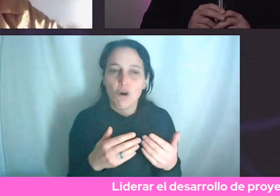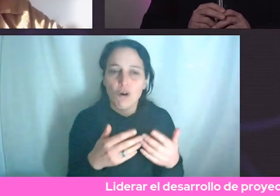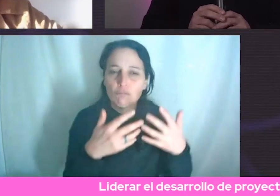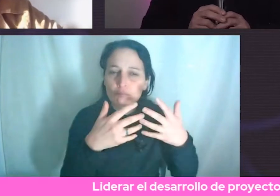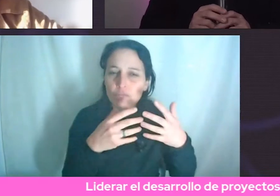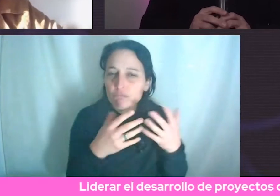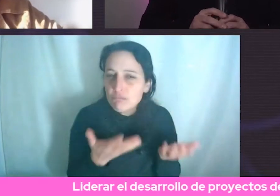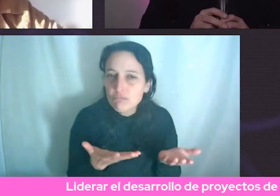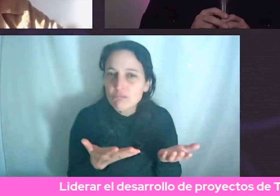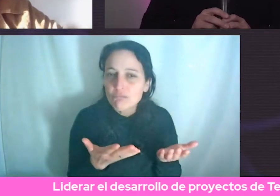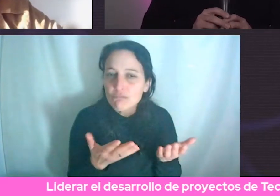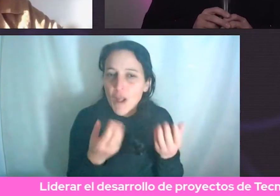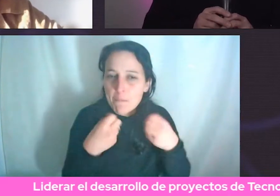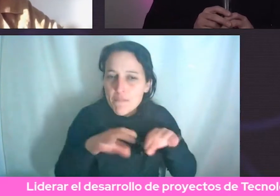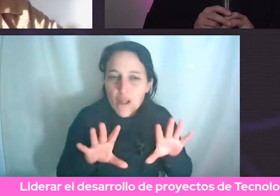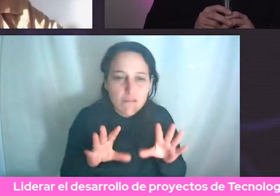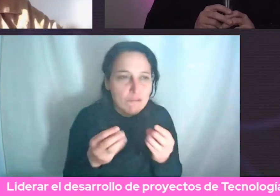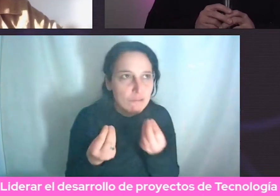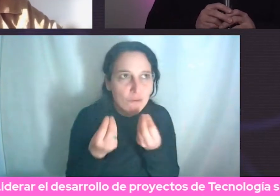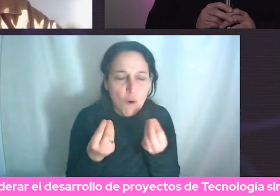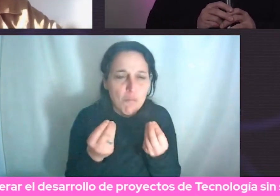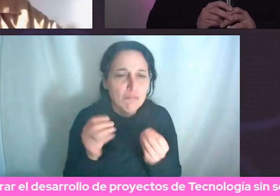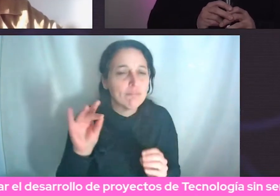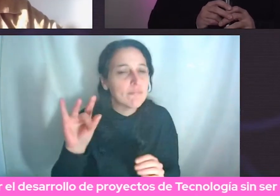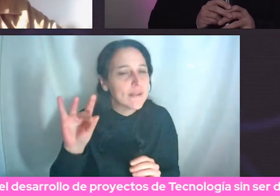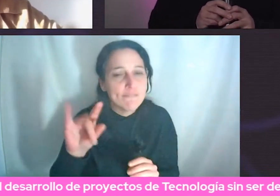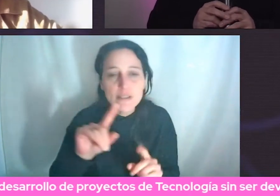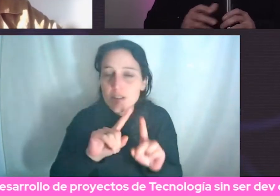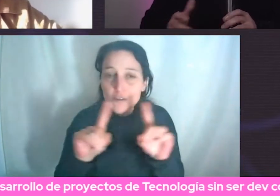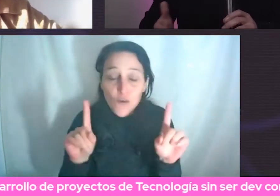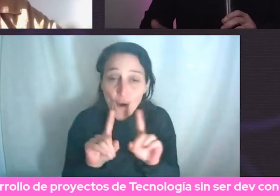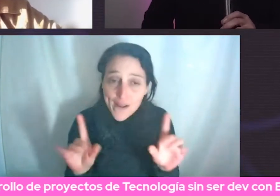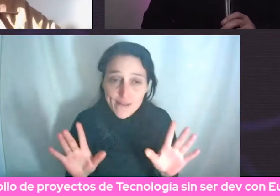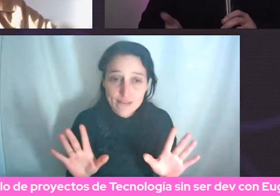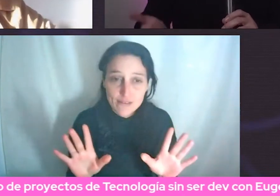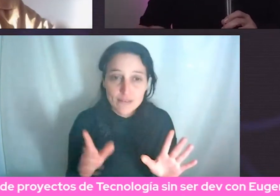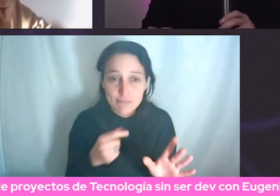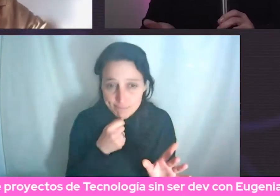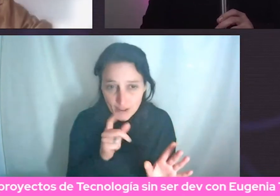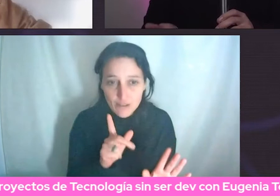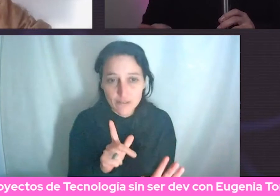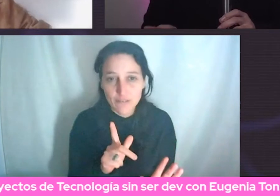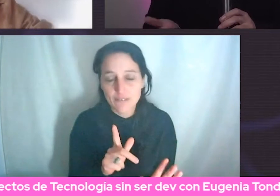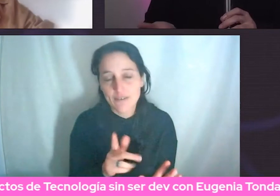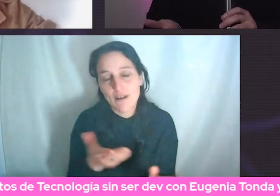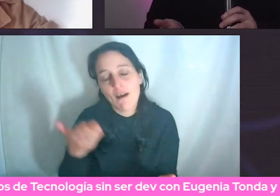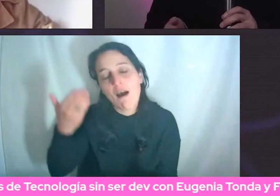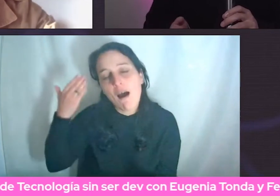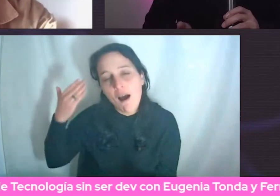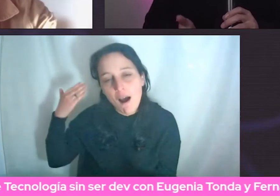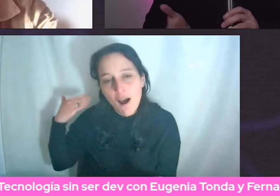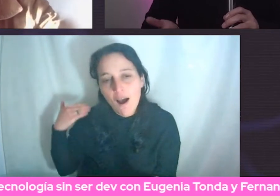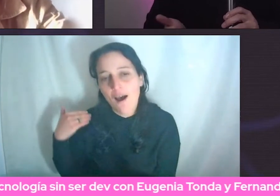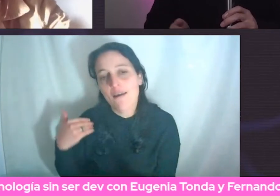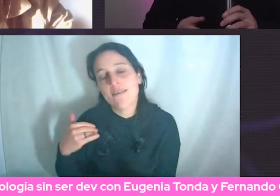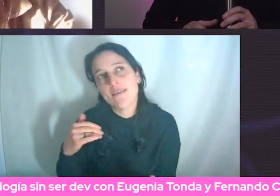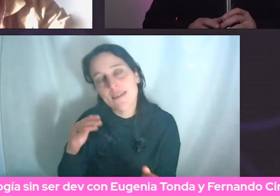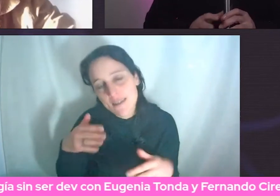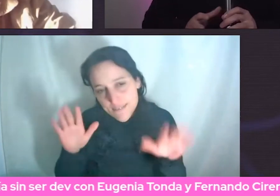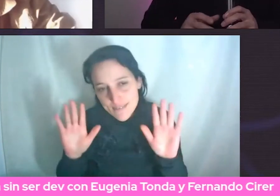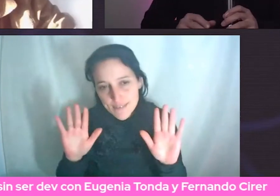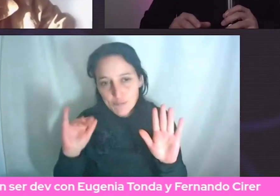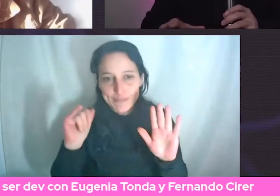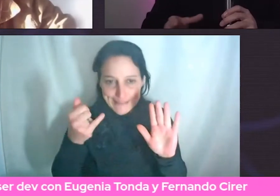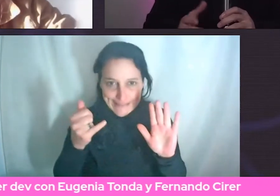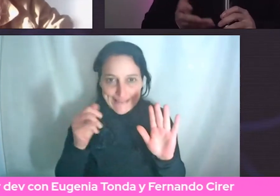Que no es tan difícil, realmente. Hoy no es. Hace años quizás era más difícil, pero realmente hoy,